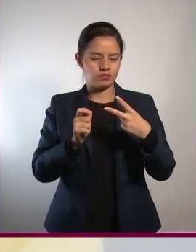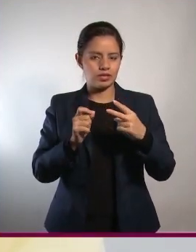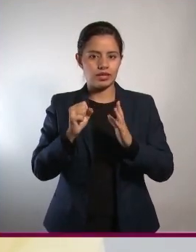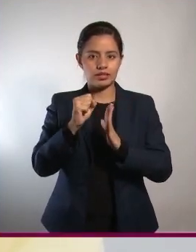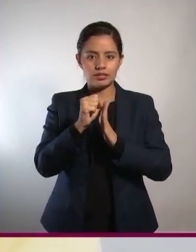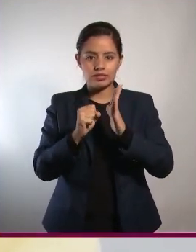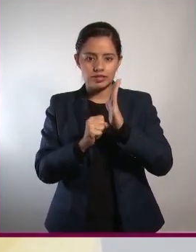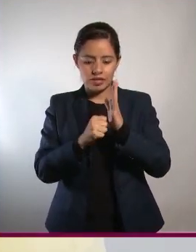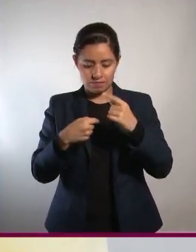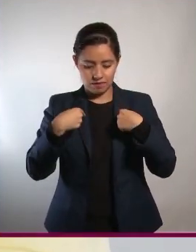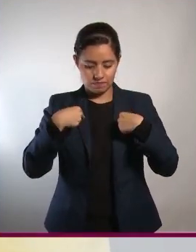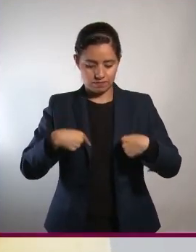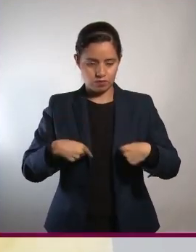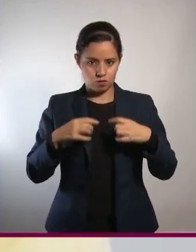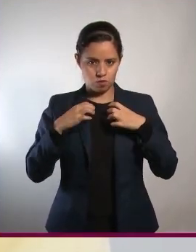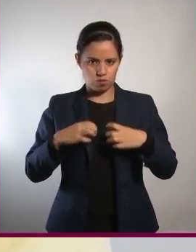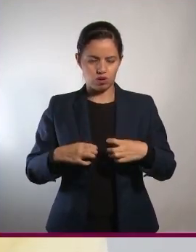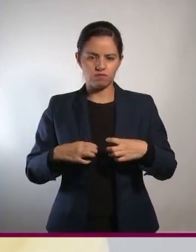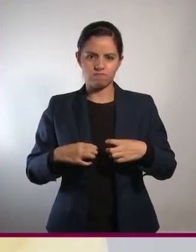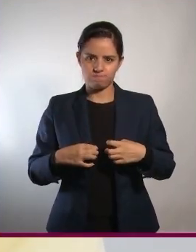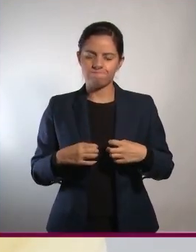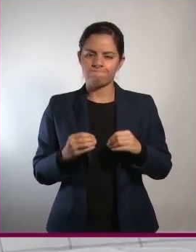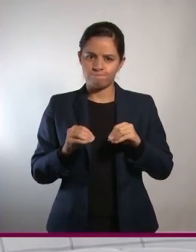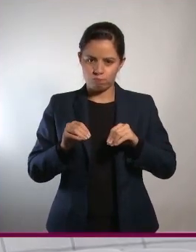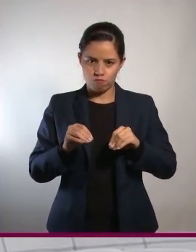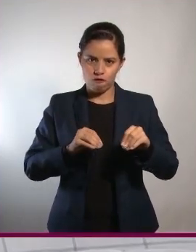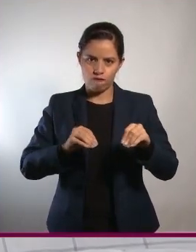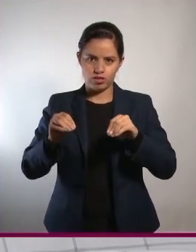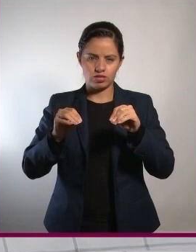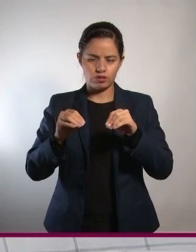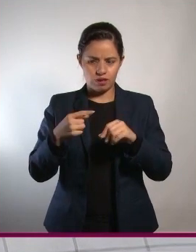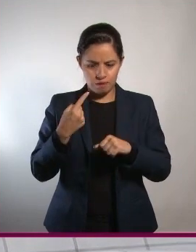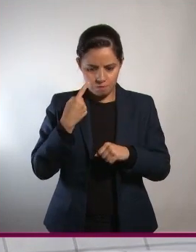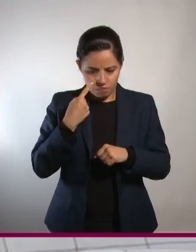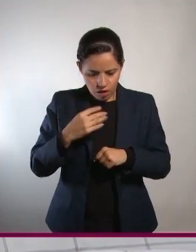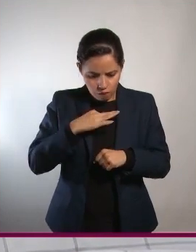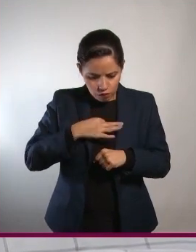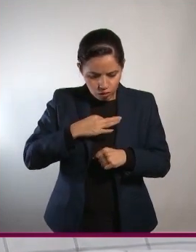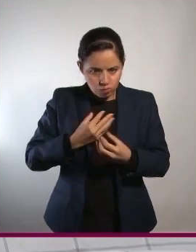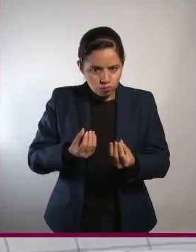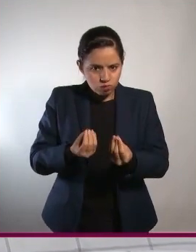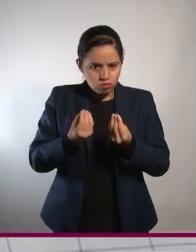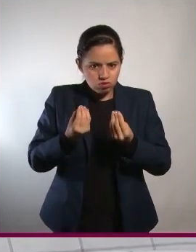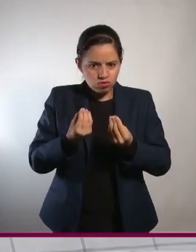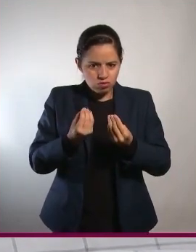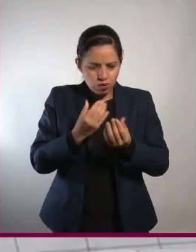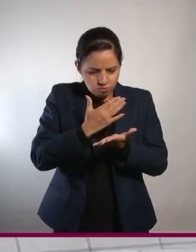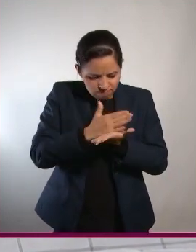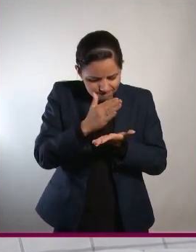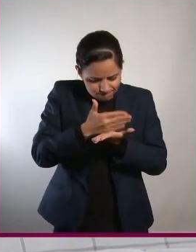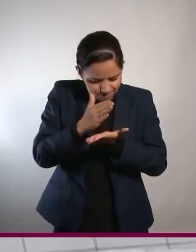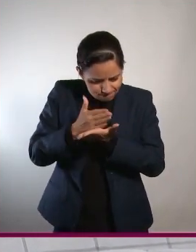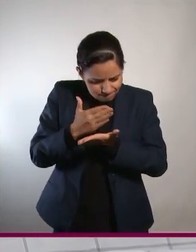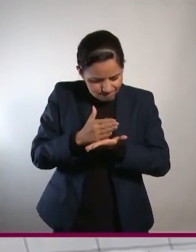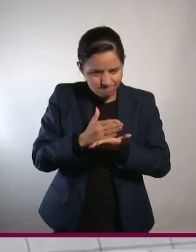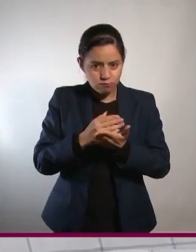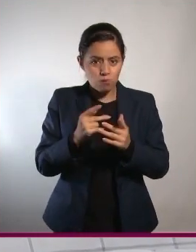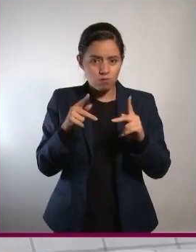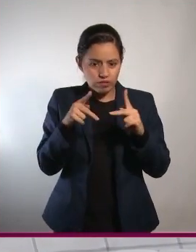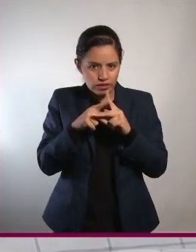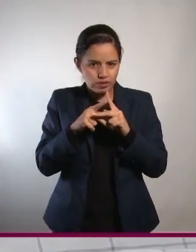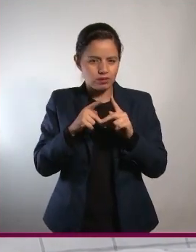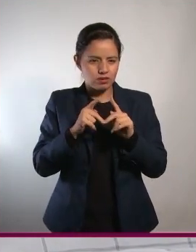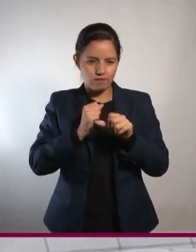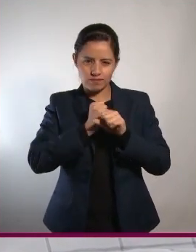sistema inmune reacciona, detecta una gran carga viral, saca todas sus defensas y de hecho,